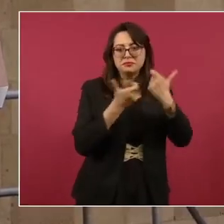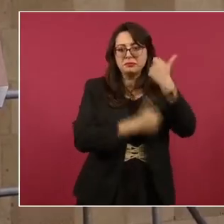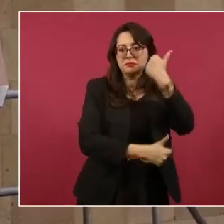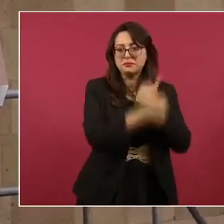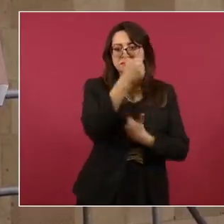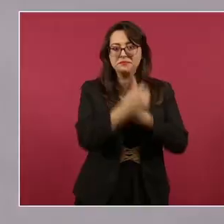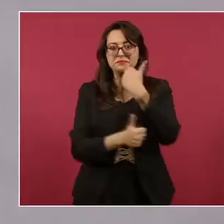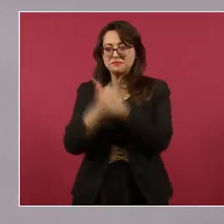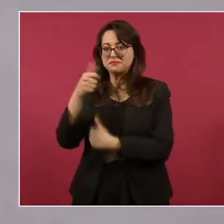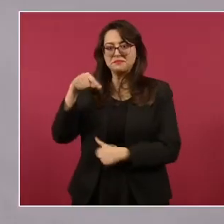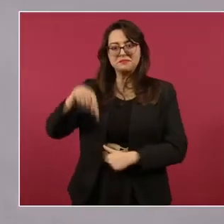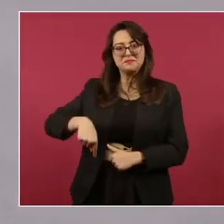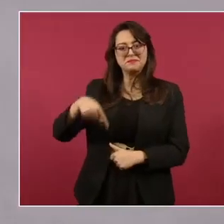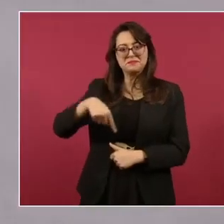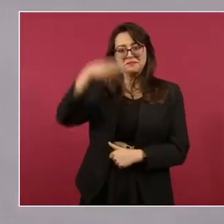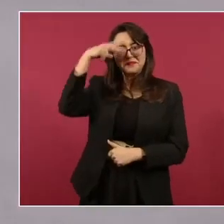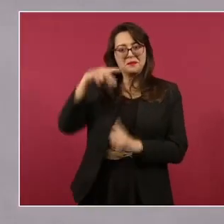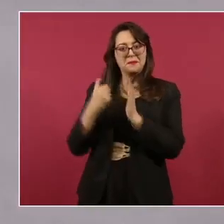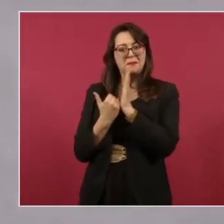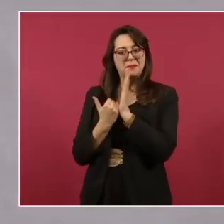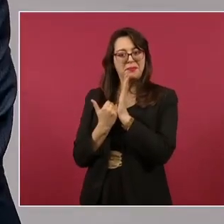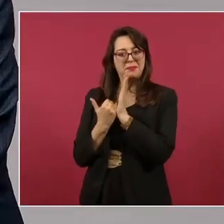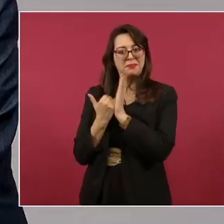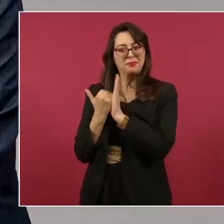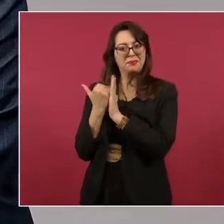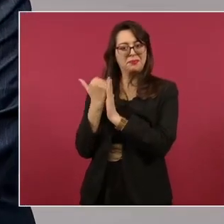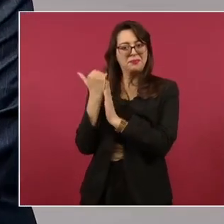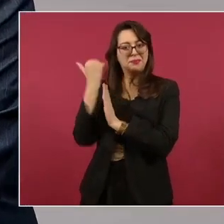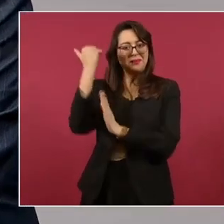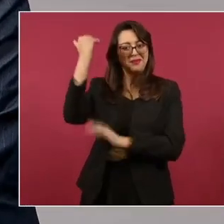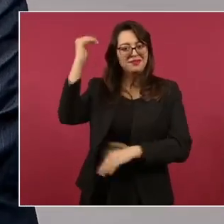el mundo con relación al dólar.